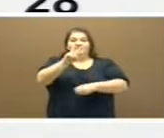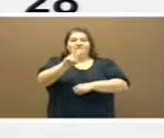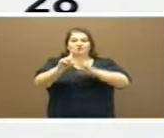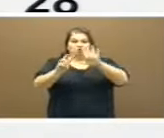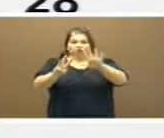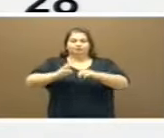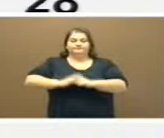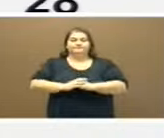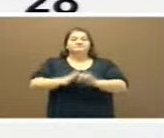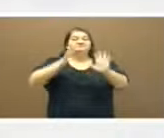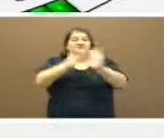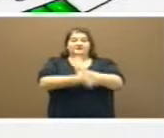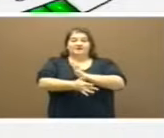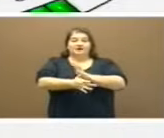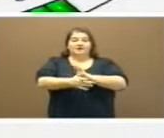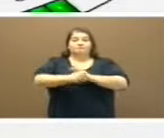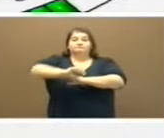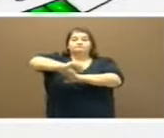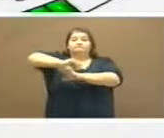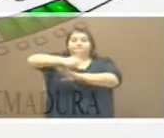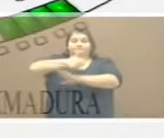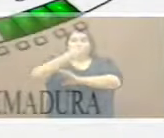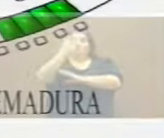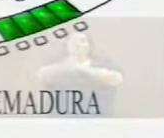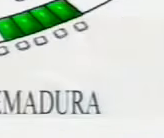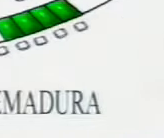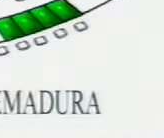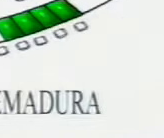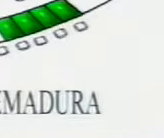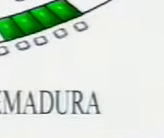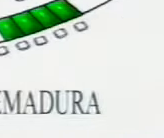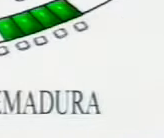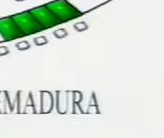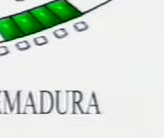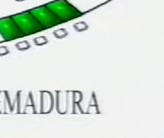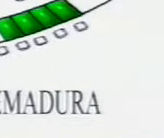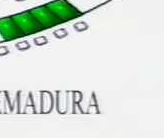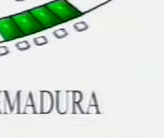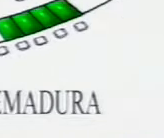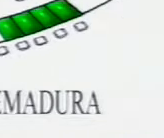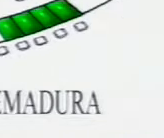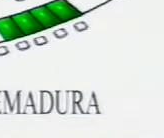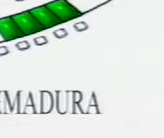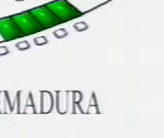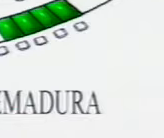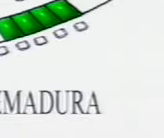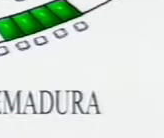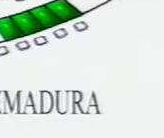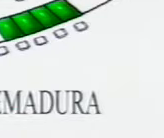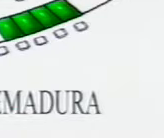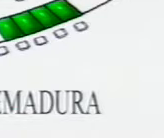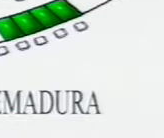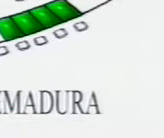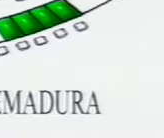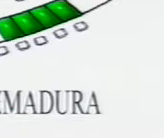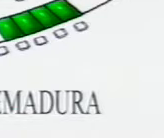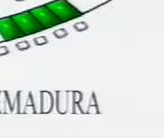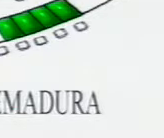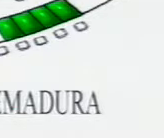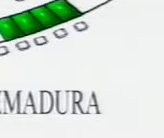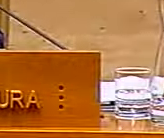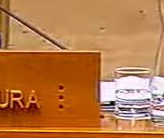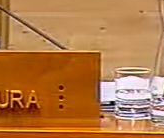28. Queda, por tanto, aprobada las dos enmiendas, la 15 y la 16. Someto a la consideración de la Cámara la enmienda número